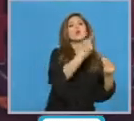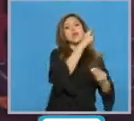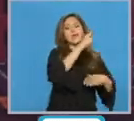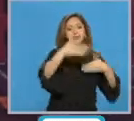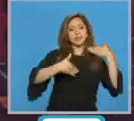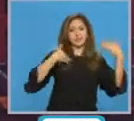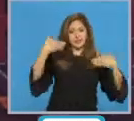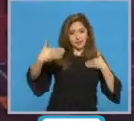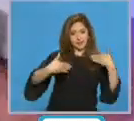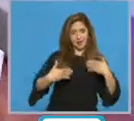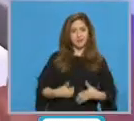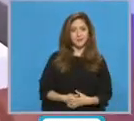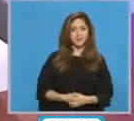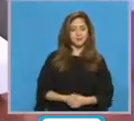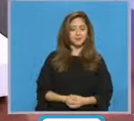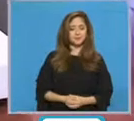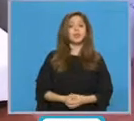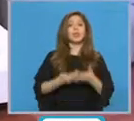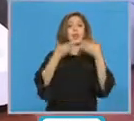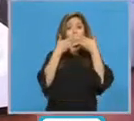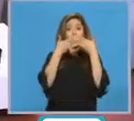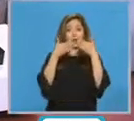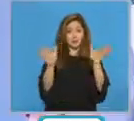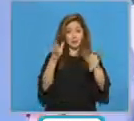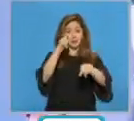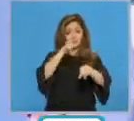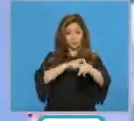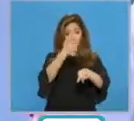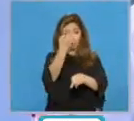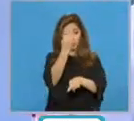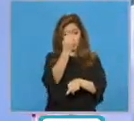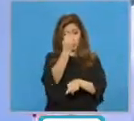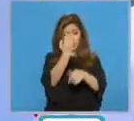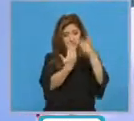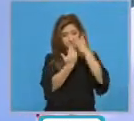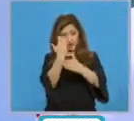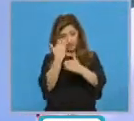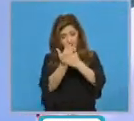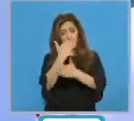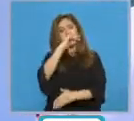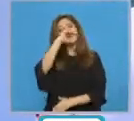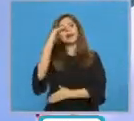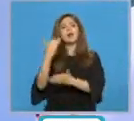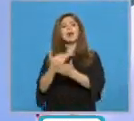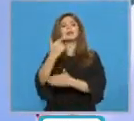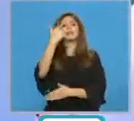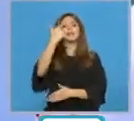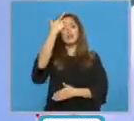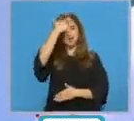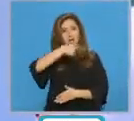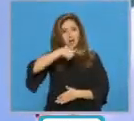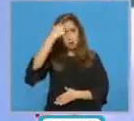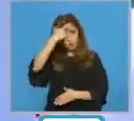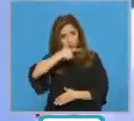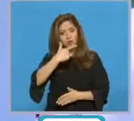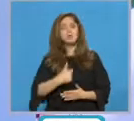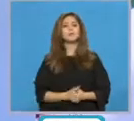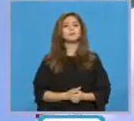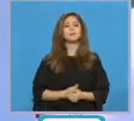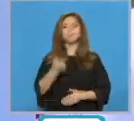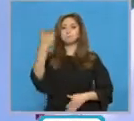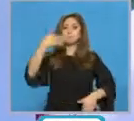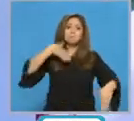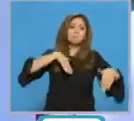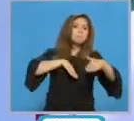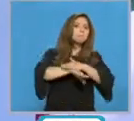debe de ser. Bueno, nosotros abrimos a las 9 de la mañana y cerramos a las 7 de la noche, ¿sí? Y la entrada es abierta